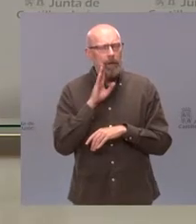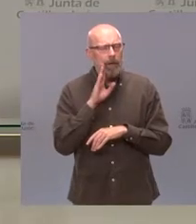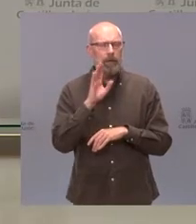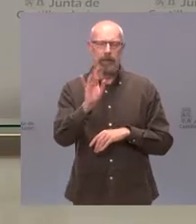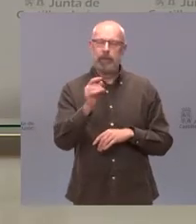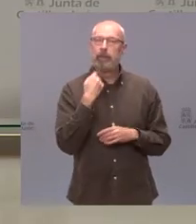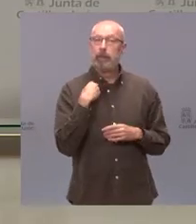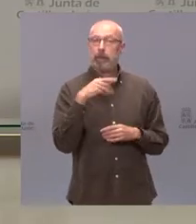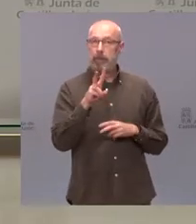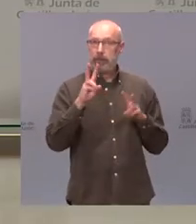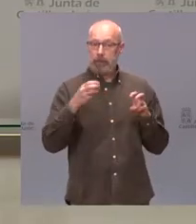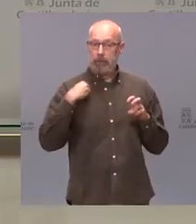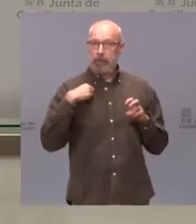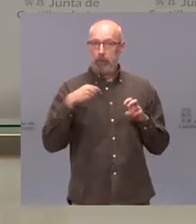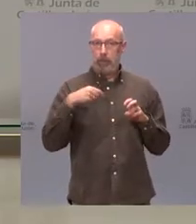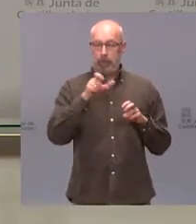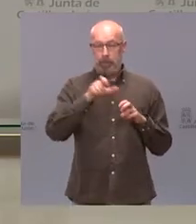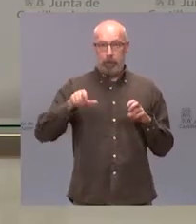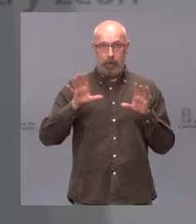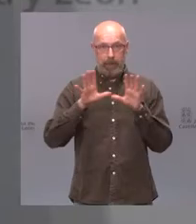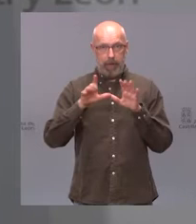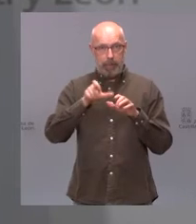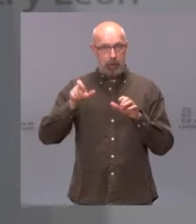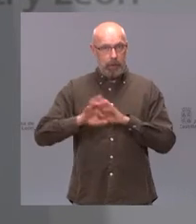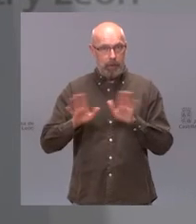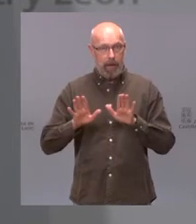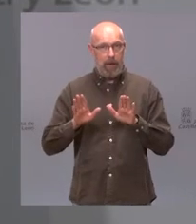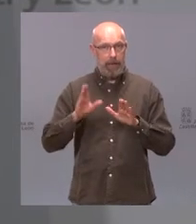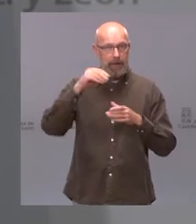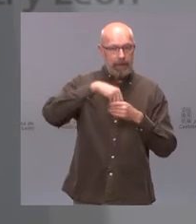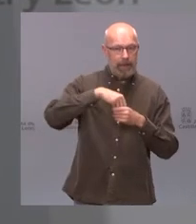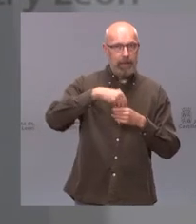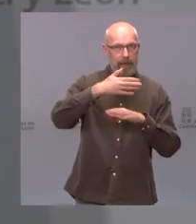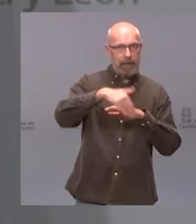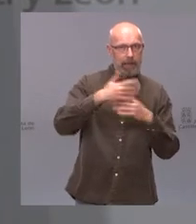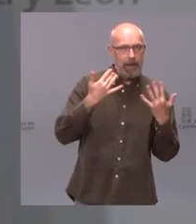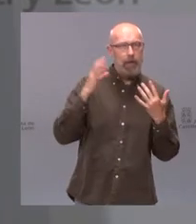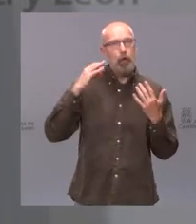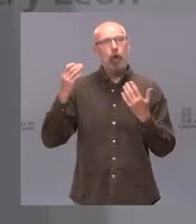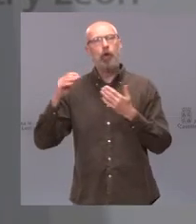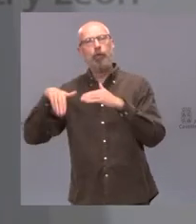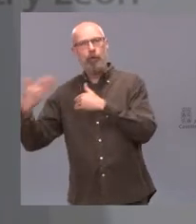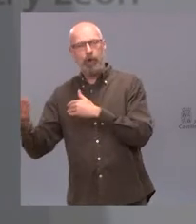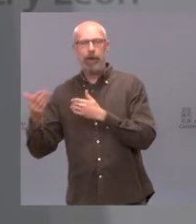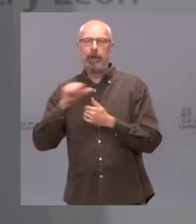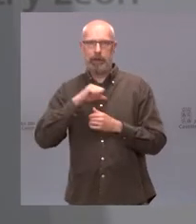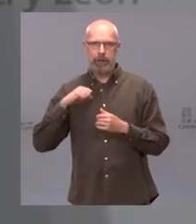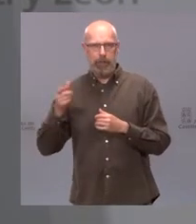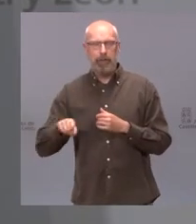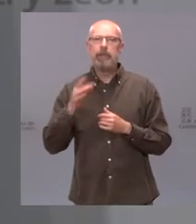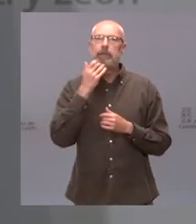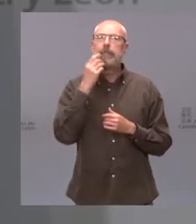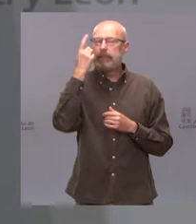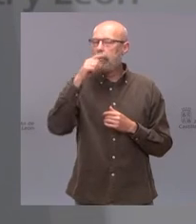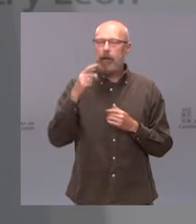esa limitación de reuniones a 10 personas que... Se limita en el interior y en el exterior. Saben también que los botellones están prohibidos.